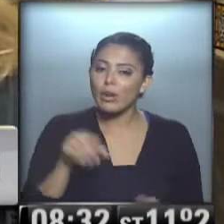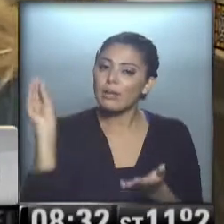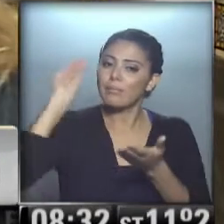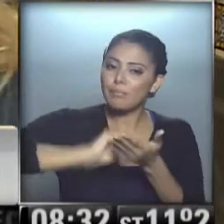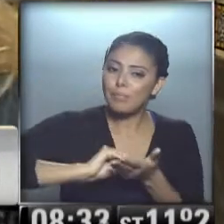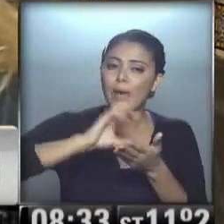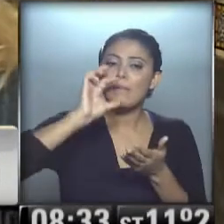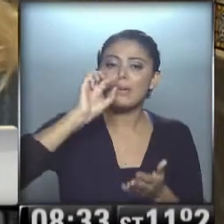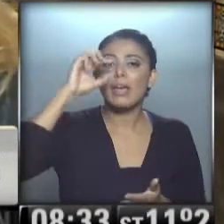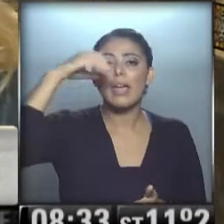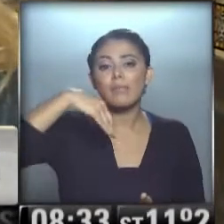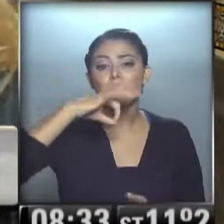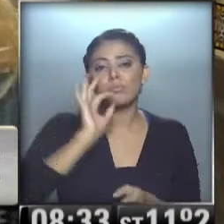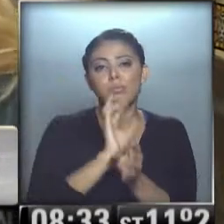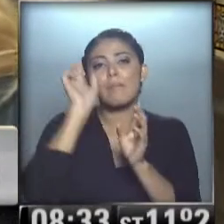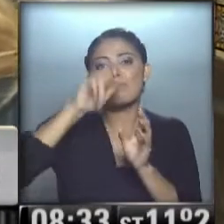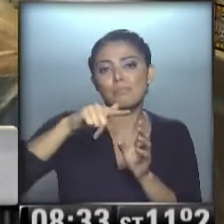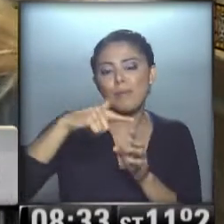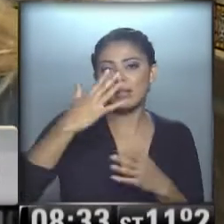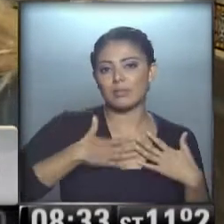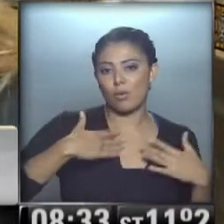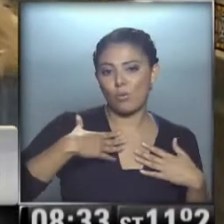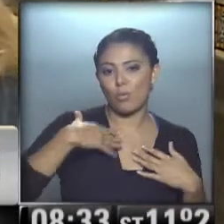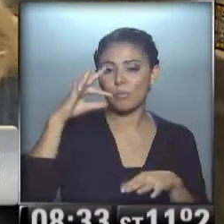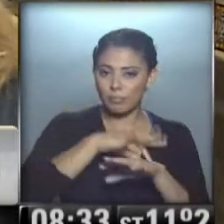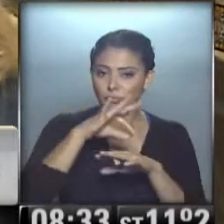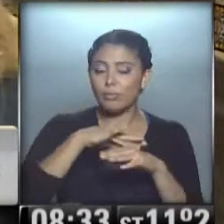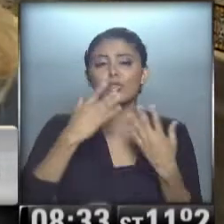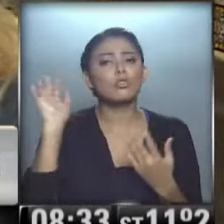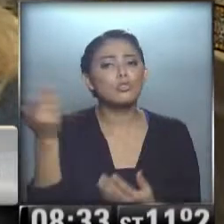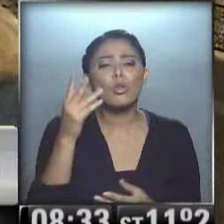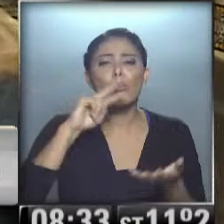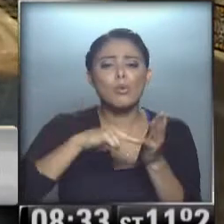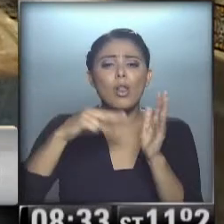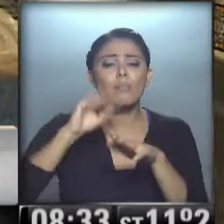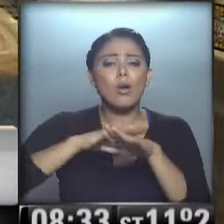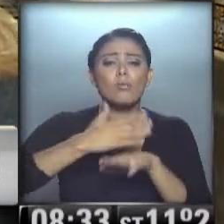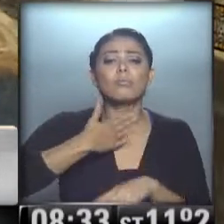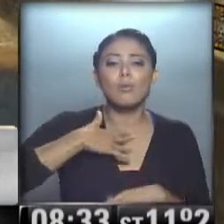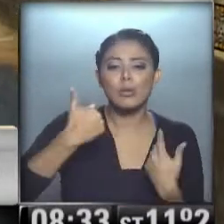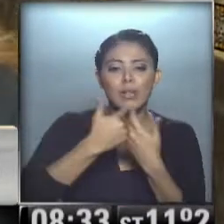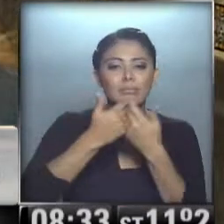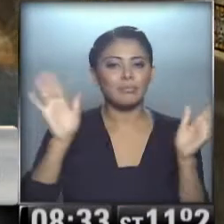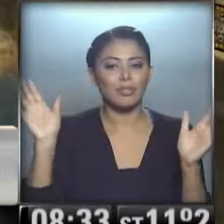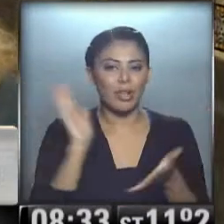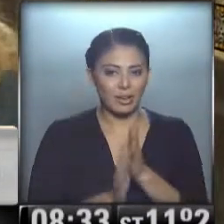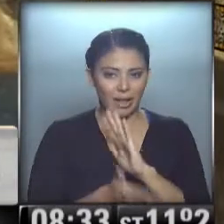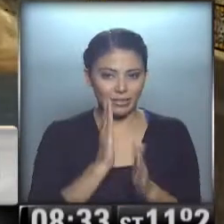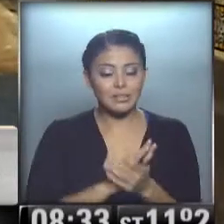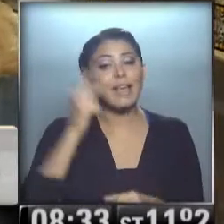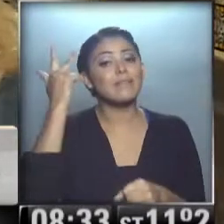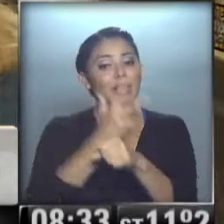del PMO y esto asegura que el tratamiento de los consumos problemáticos realmente sea universal y gratuito. Y la tercera